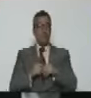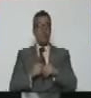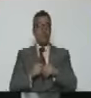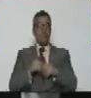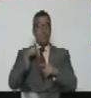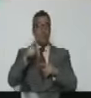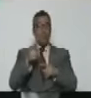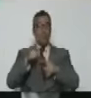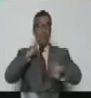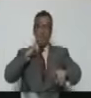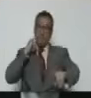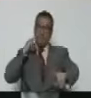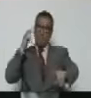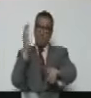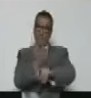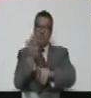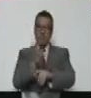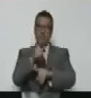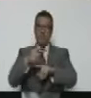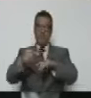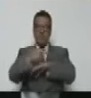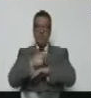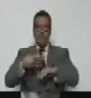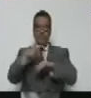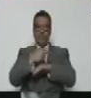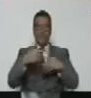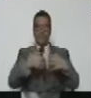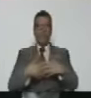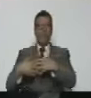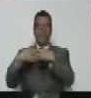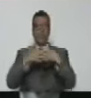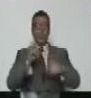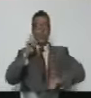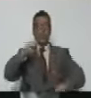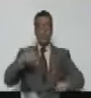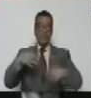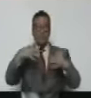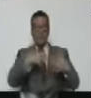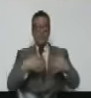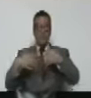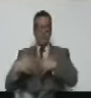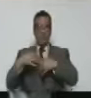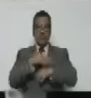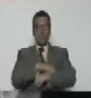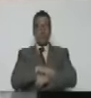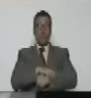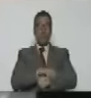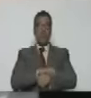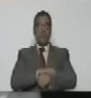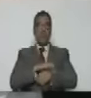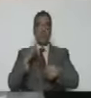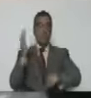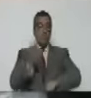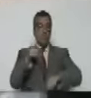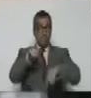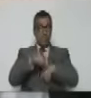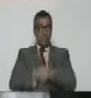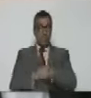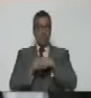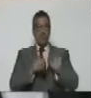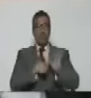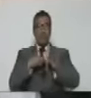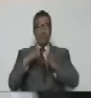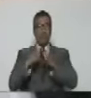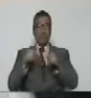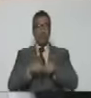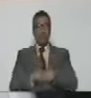para condenar al gobierno estadounidense y también para luchar en contra de estas